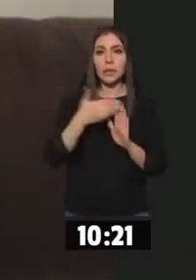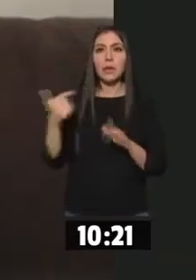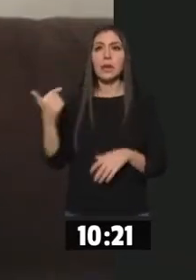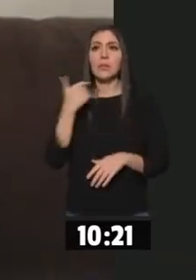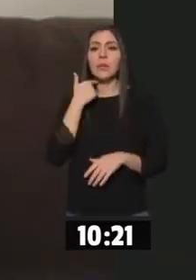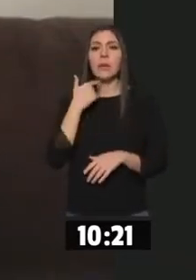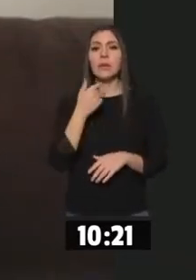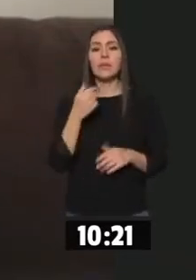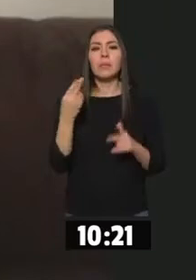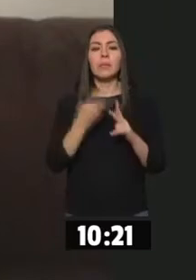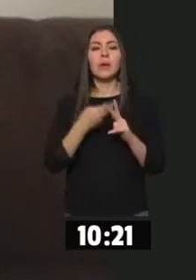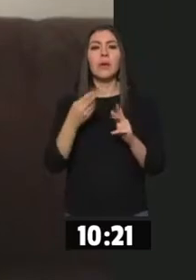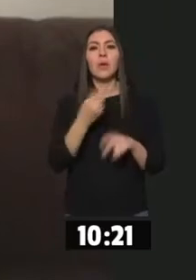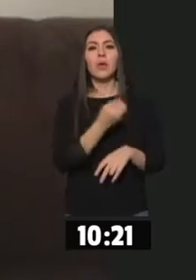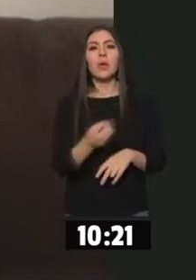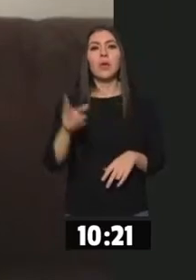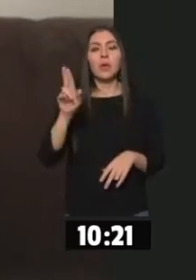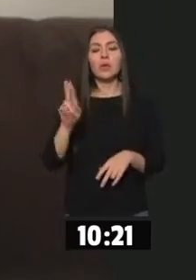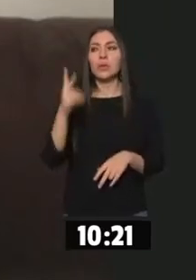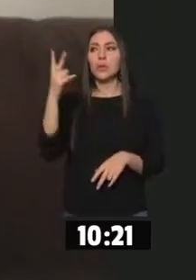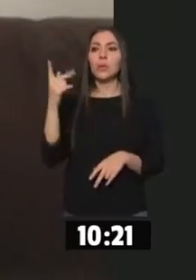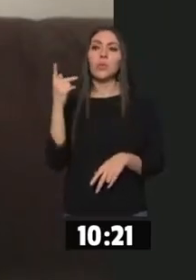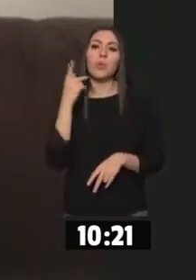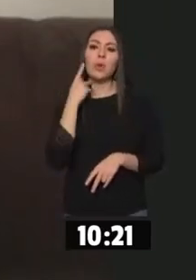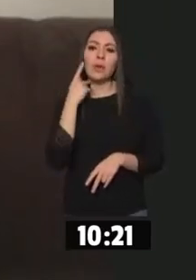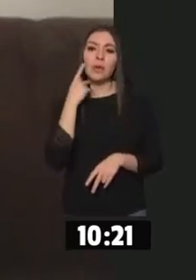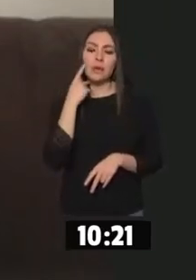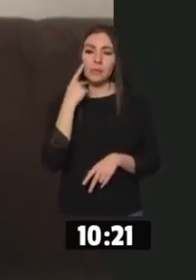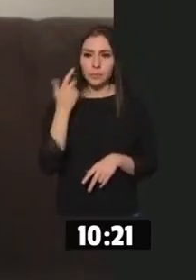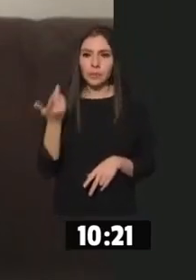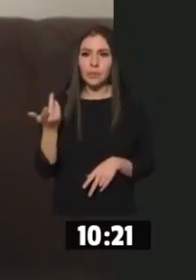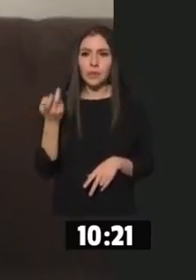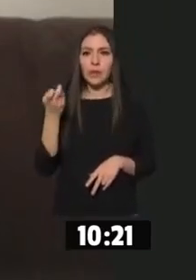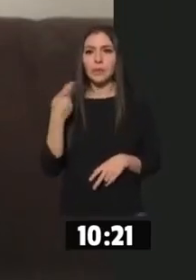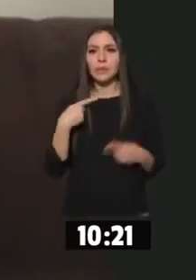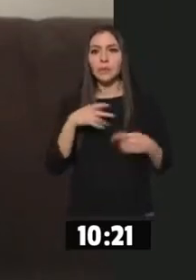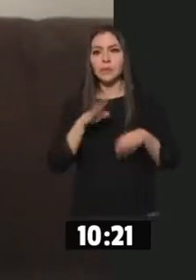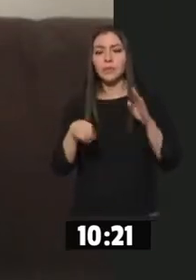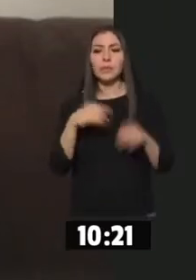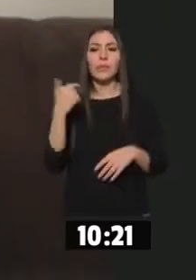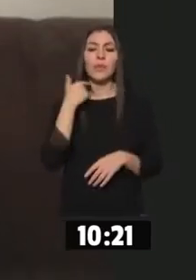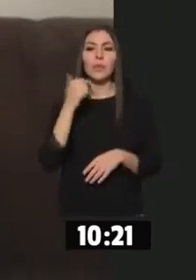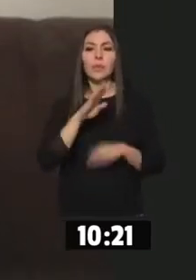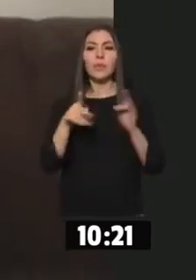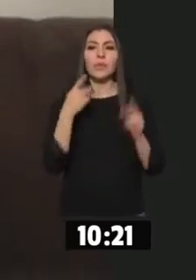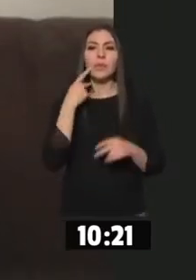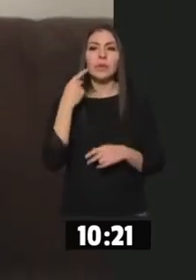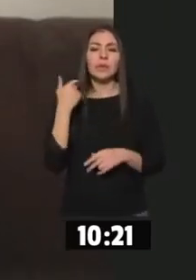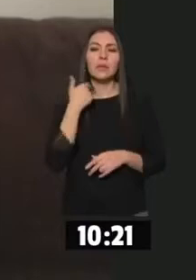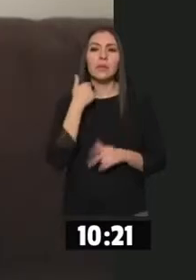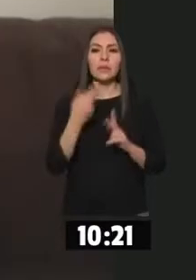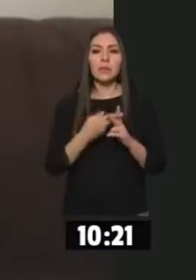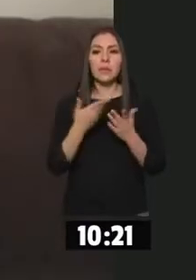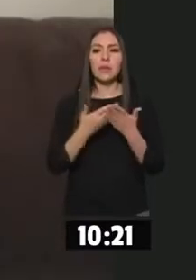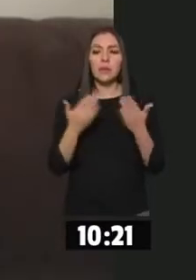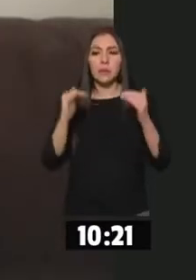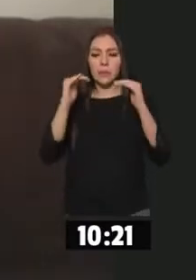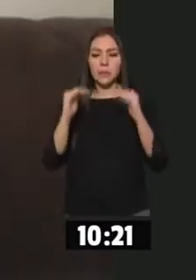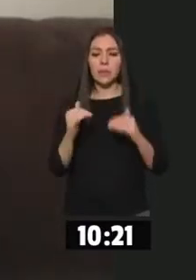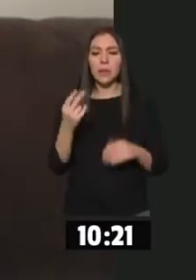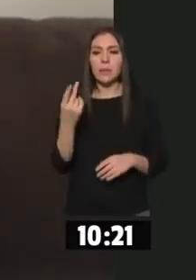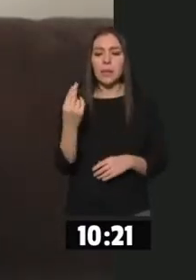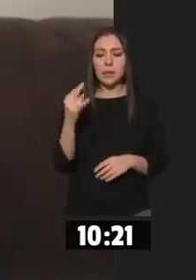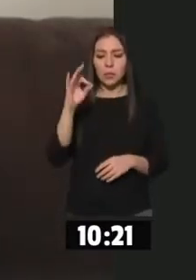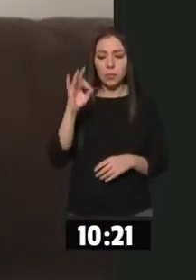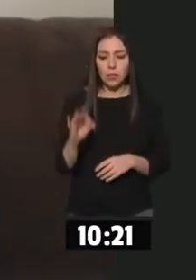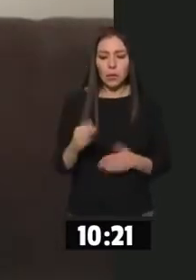asesinados 82 políticos. Es decir, en lo que se refiere al rubro de políticos asesinados hay un descenso del 25%.